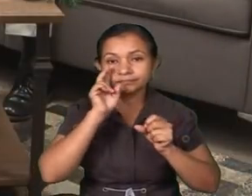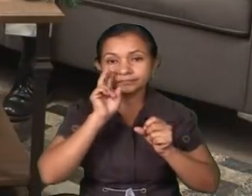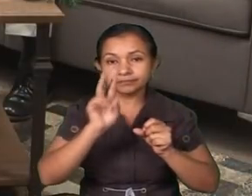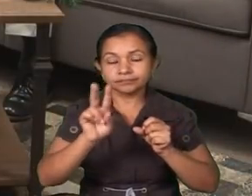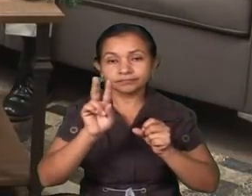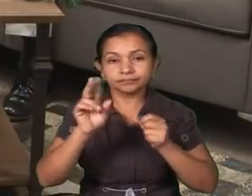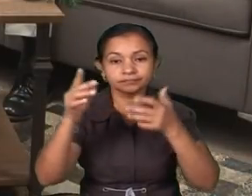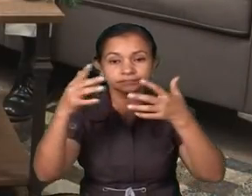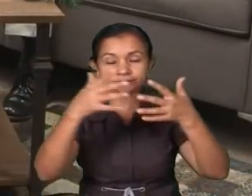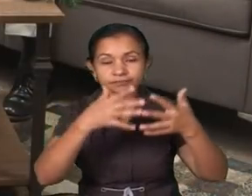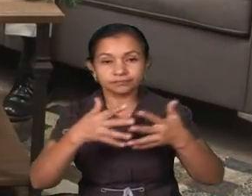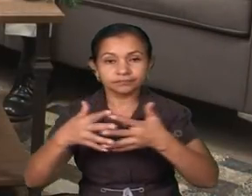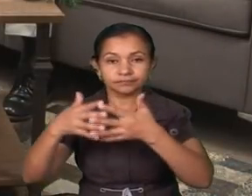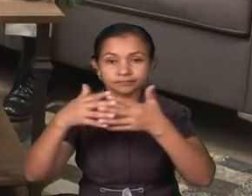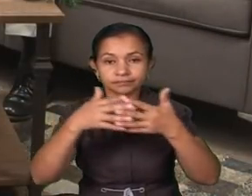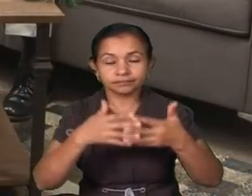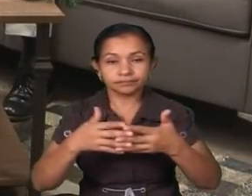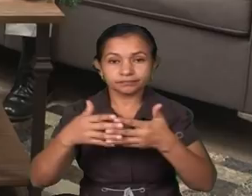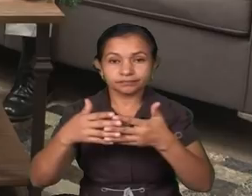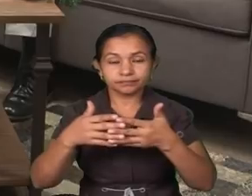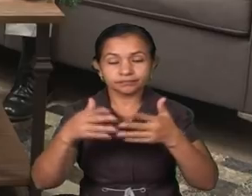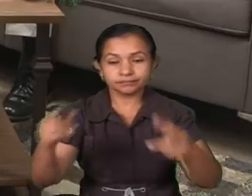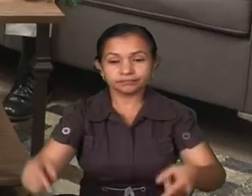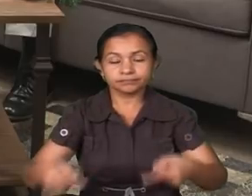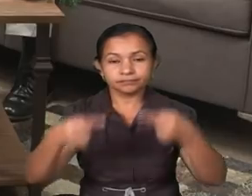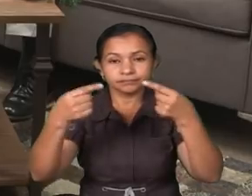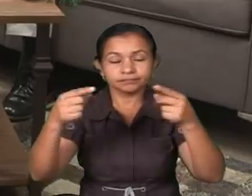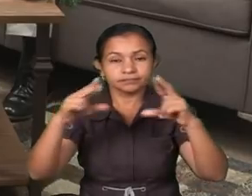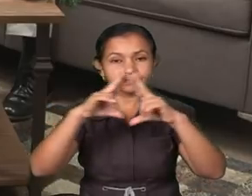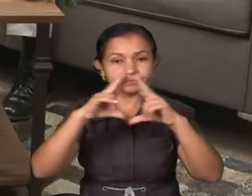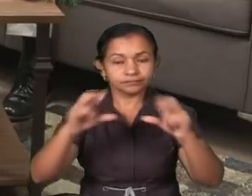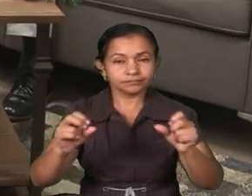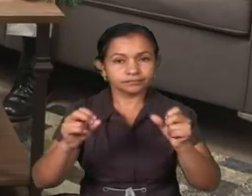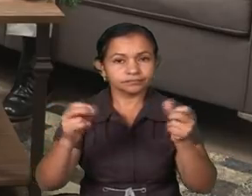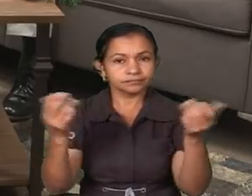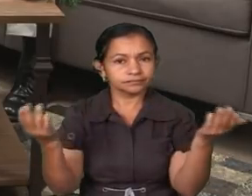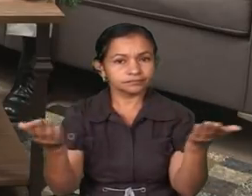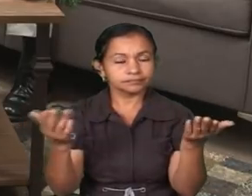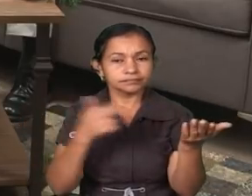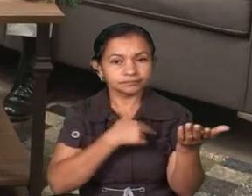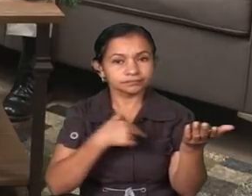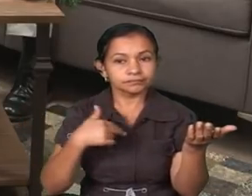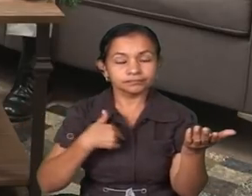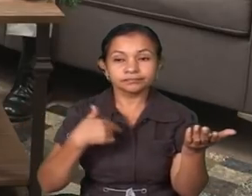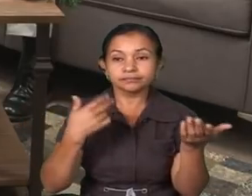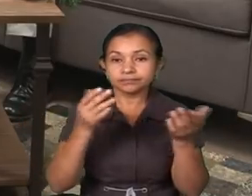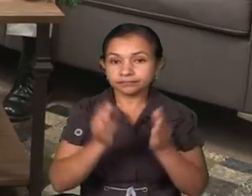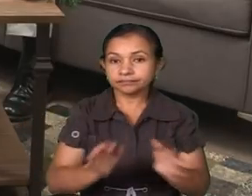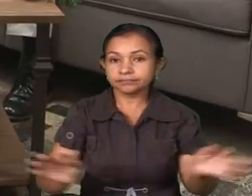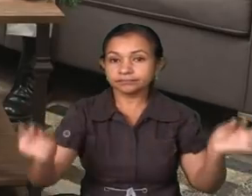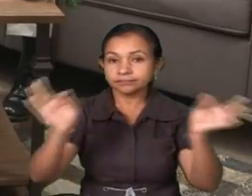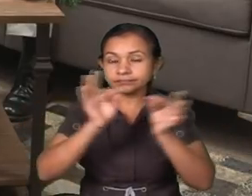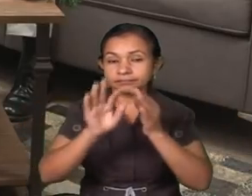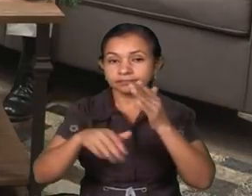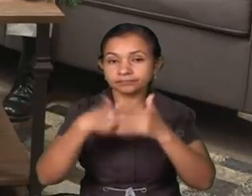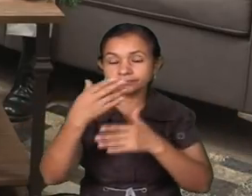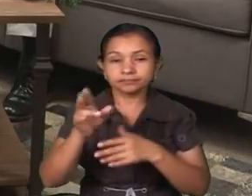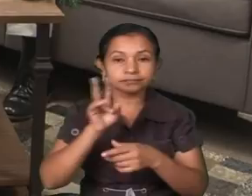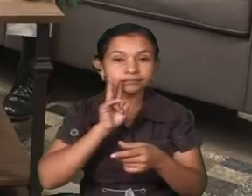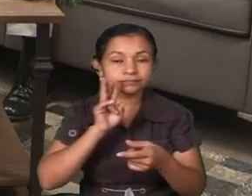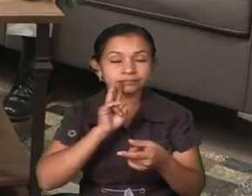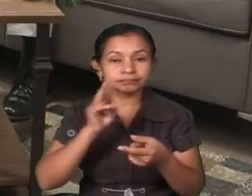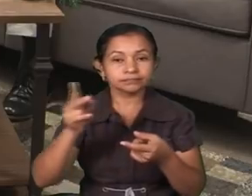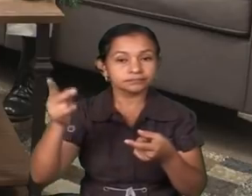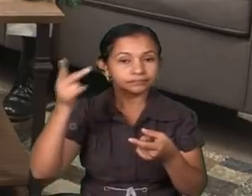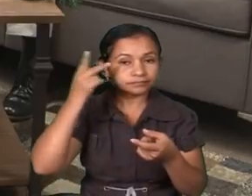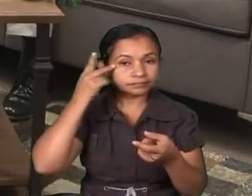de los Estados Unidos contra Nicaragua? Y es algo que toma bastante revuelo porque luego lo hace Vietnam, luego lo hace Corea